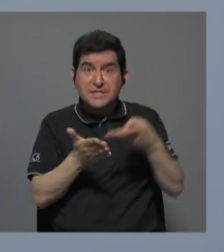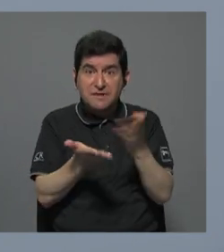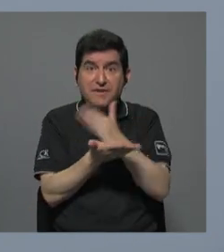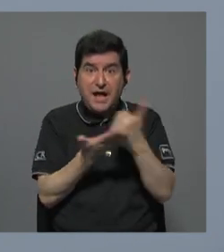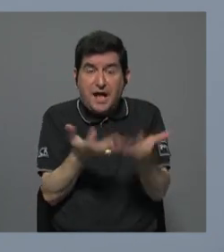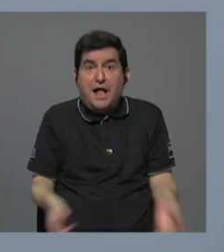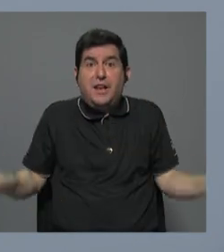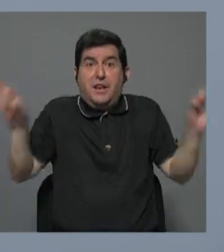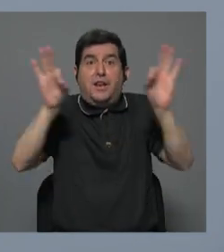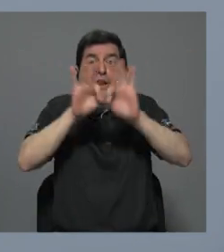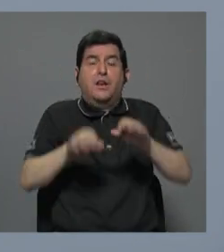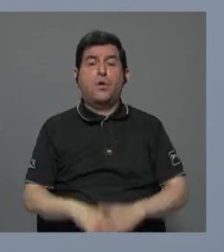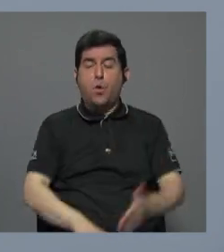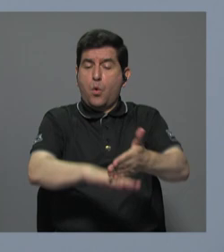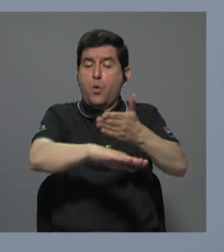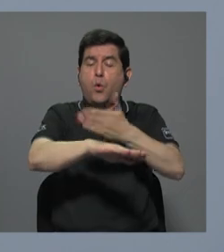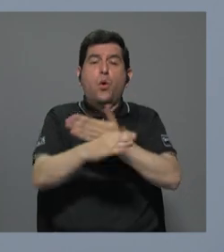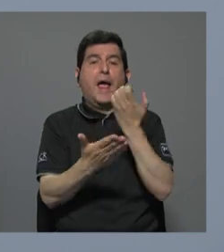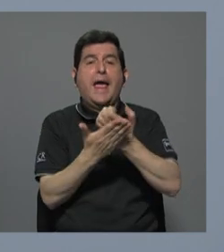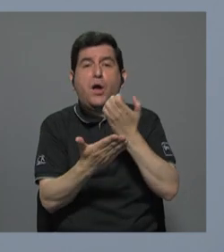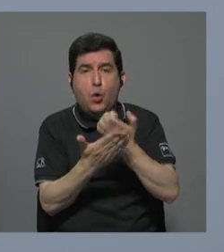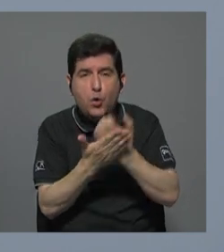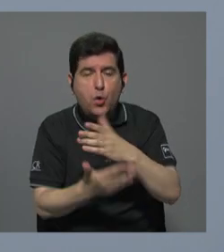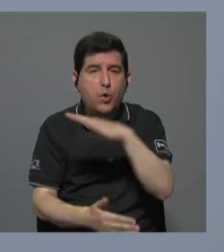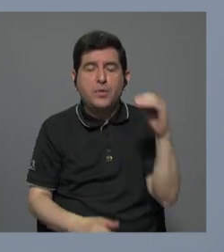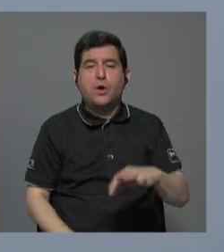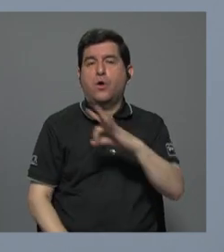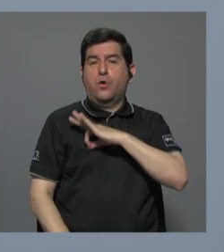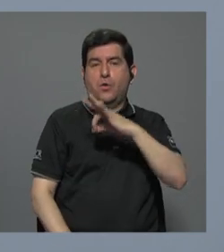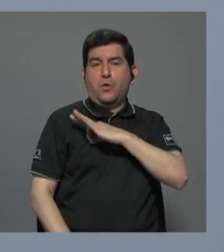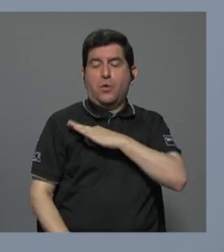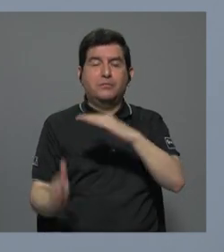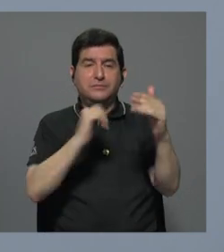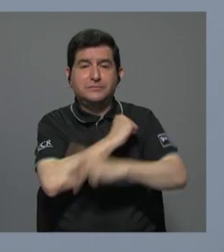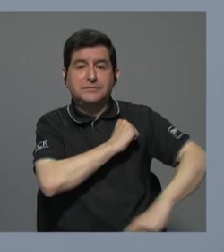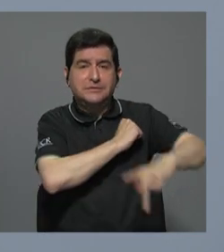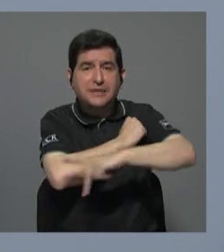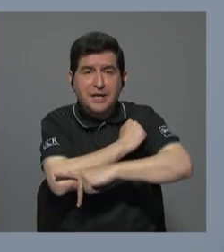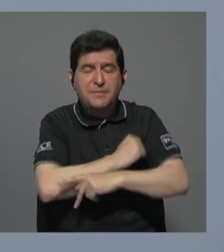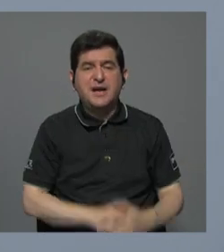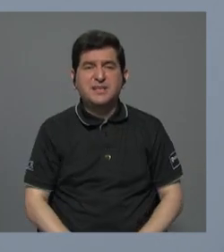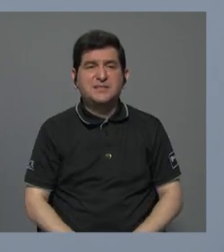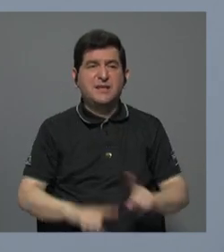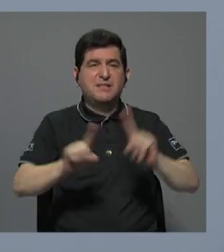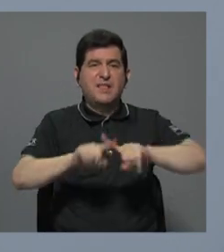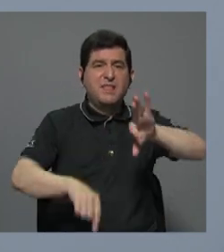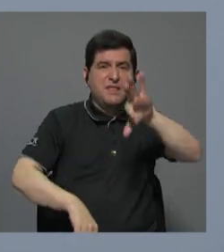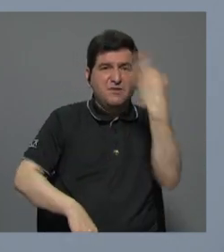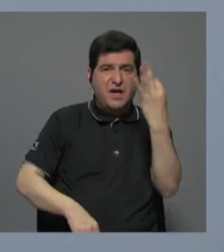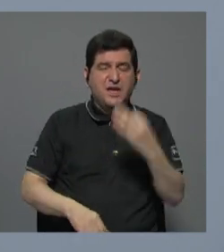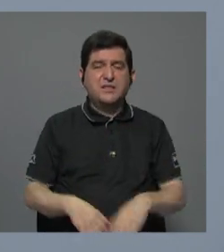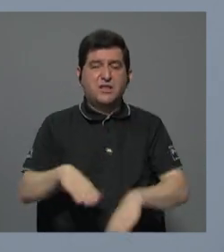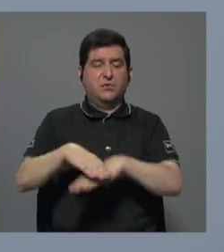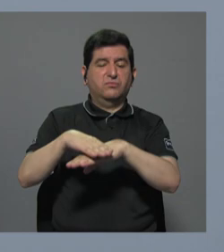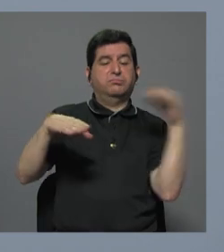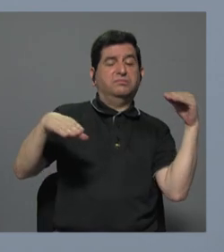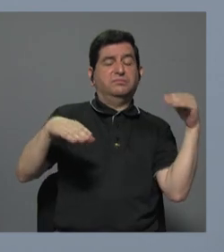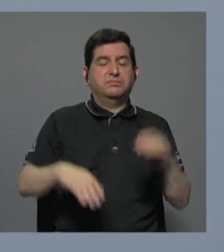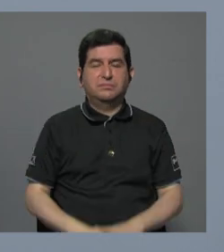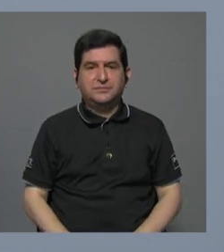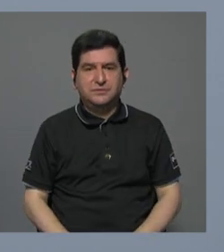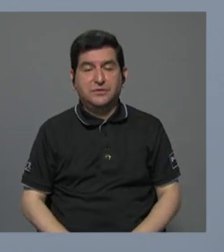fundamental para el crecimiento económico para el crecimiento el bienestar de nuestro país si quedan de una u otra forma alejados lo